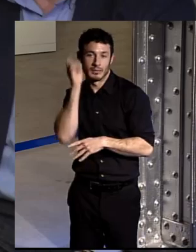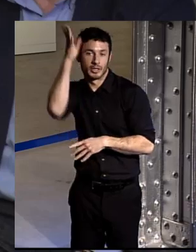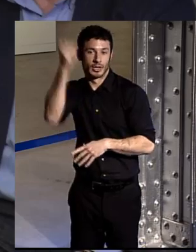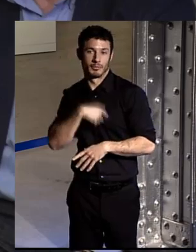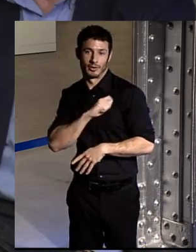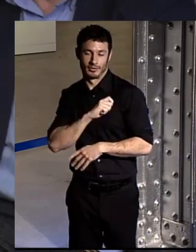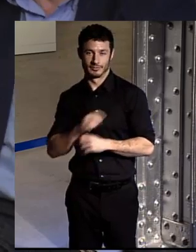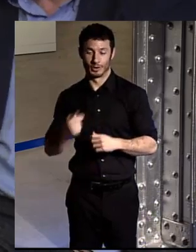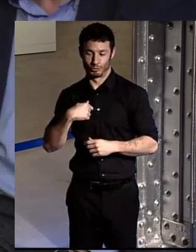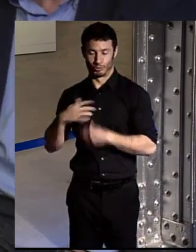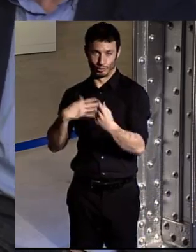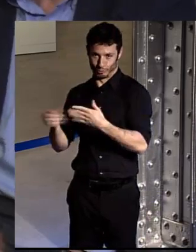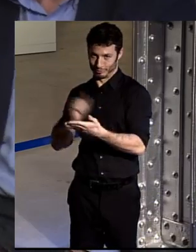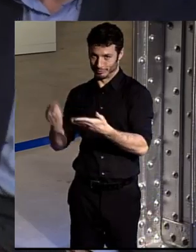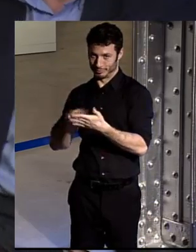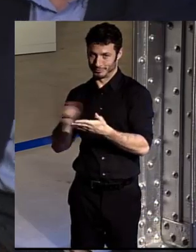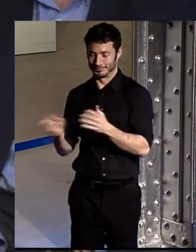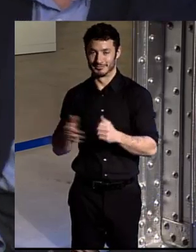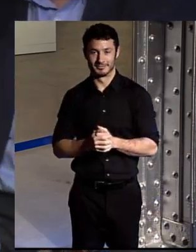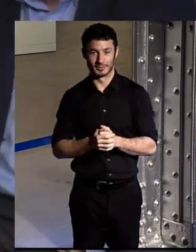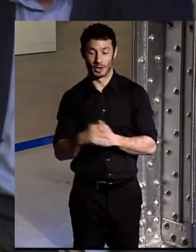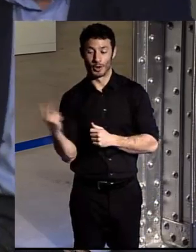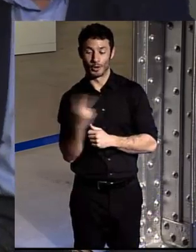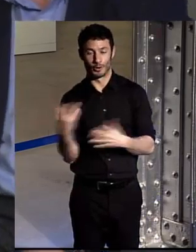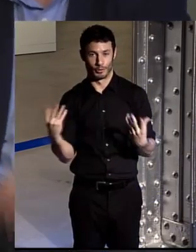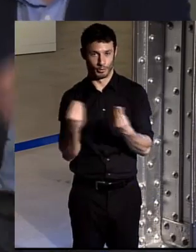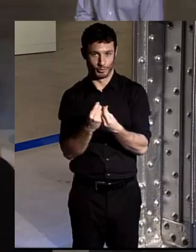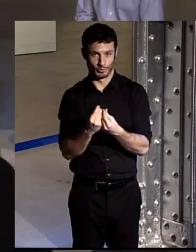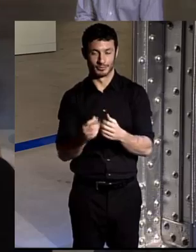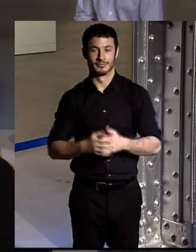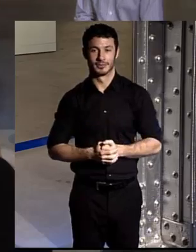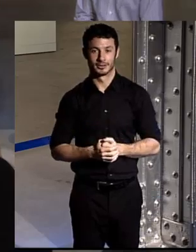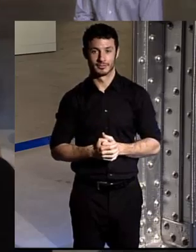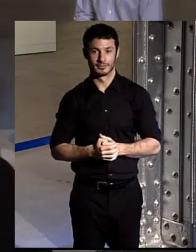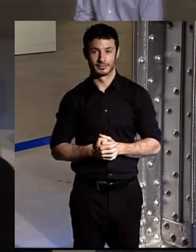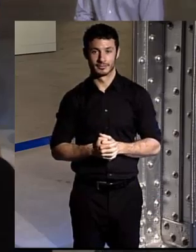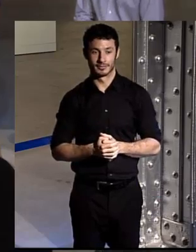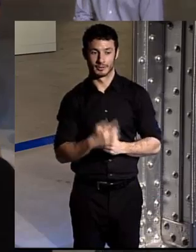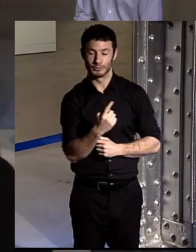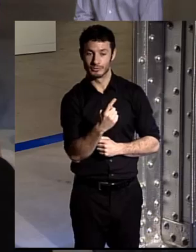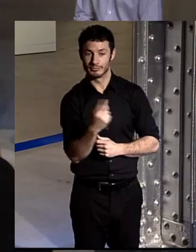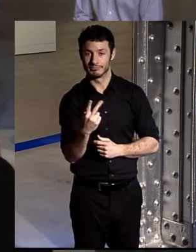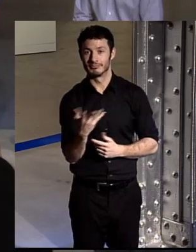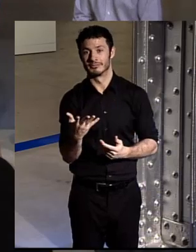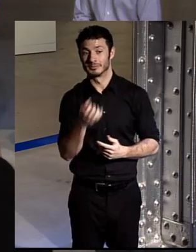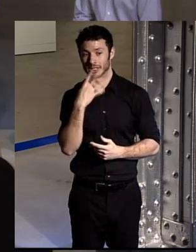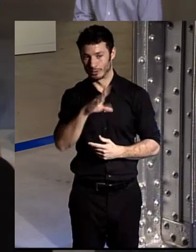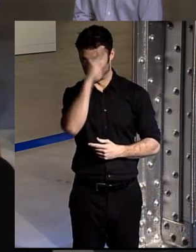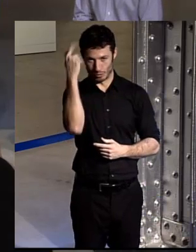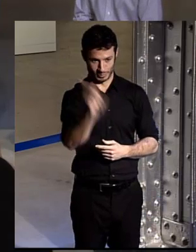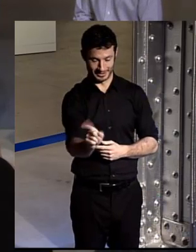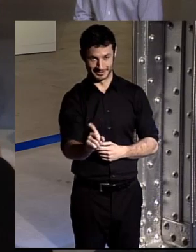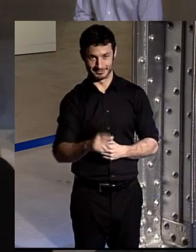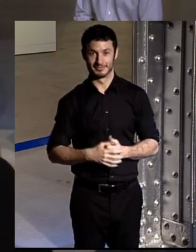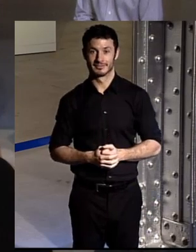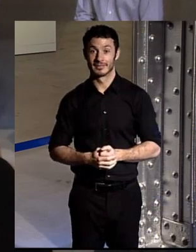decir más. Y va junto, así que ya tenéis... Es 1, 2, 3... Vale, pues no os olvidéis, que si